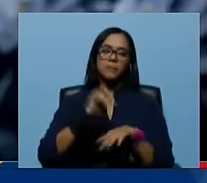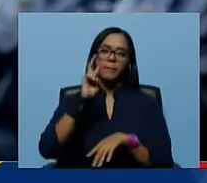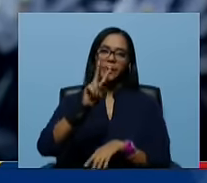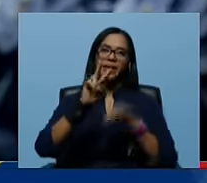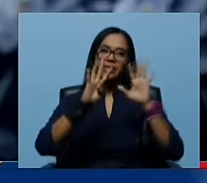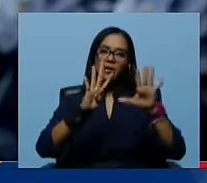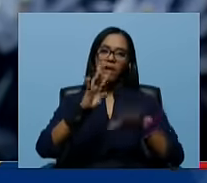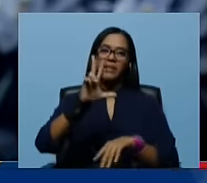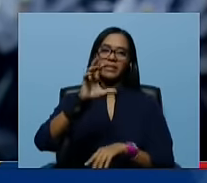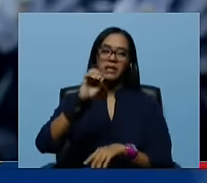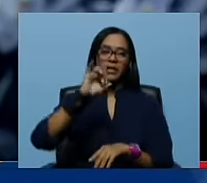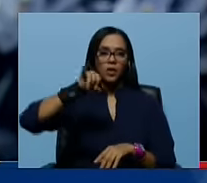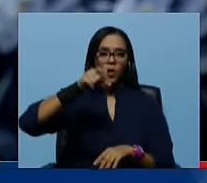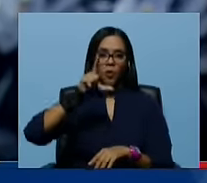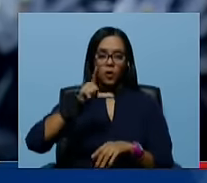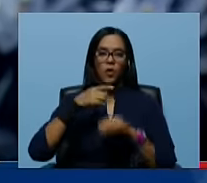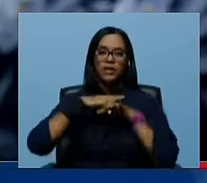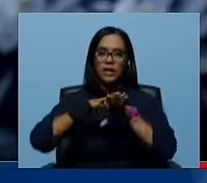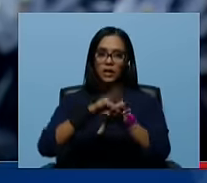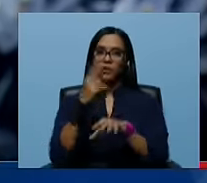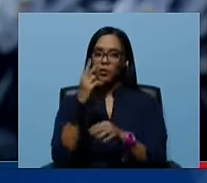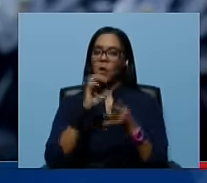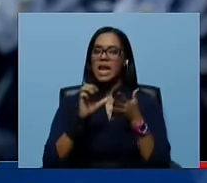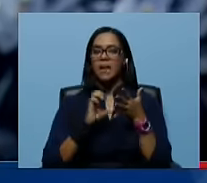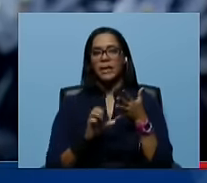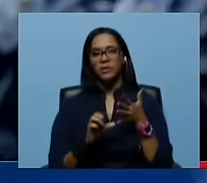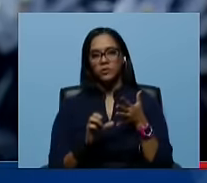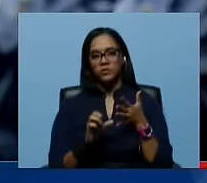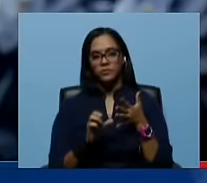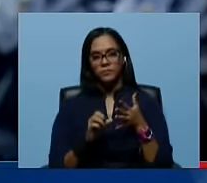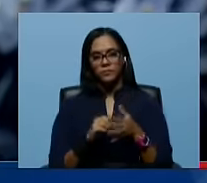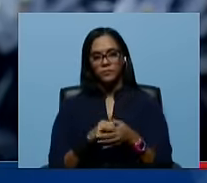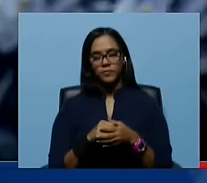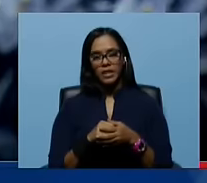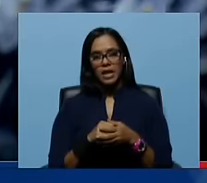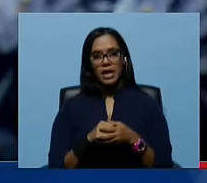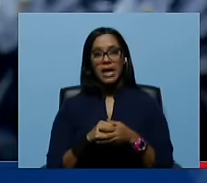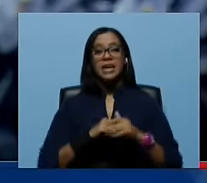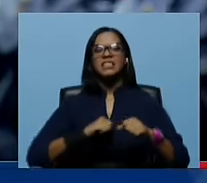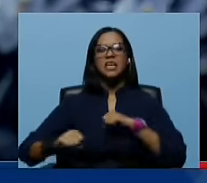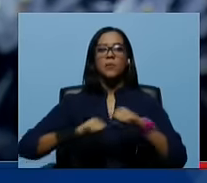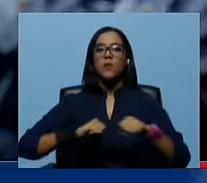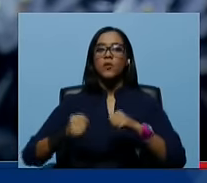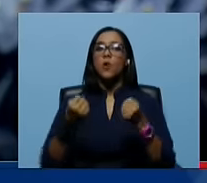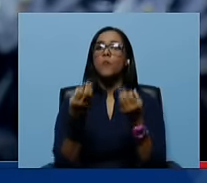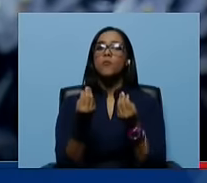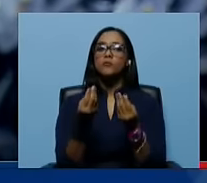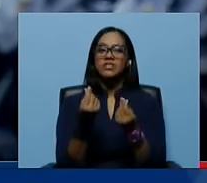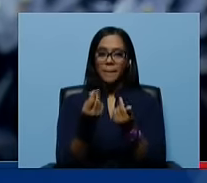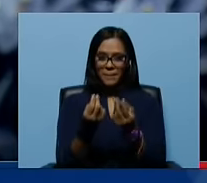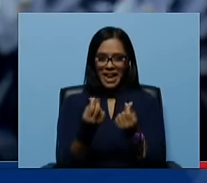29 y 30 de julio, combinaron dos elementos. Y se movió mucha plata.